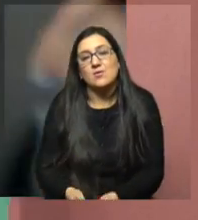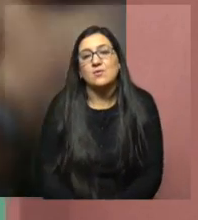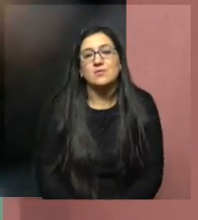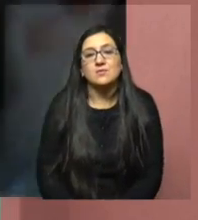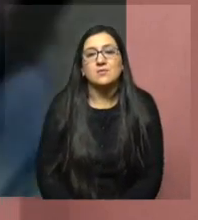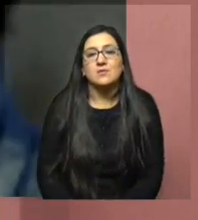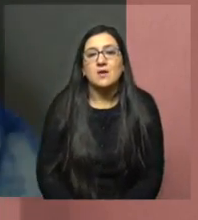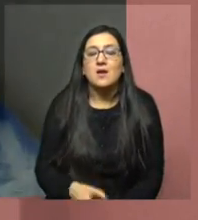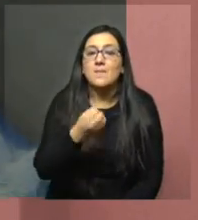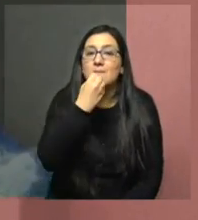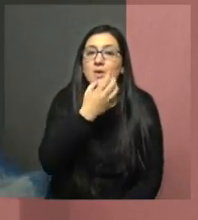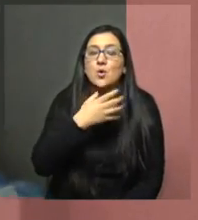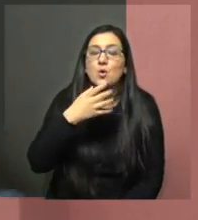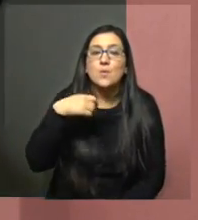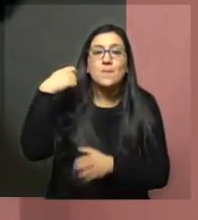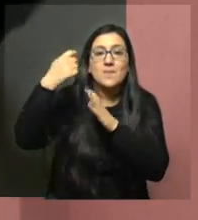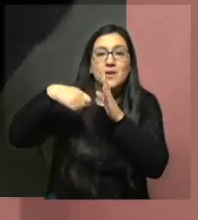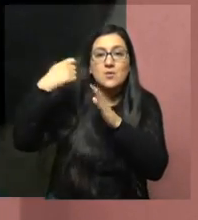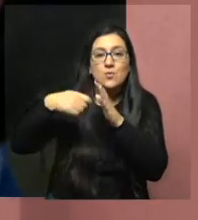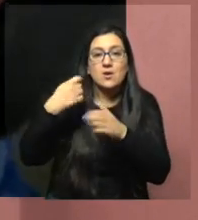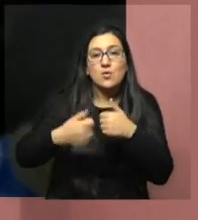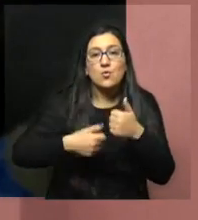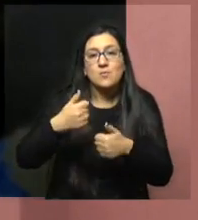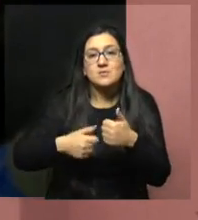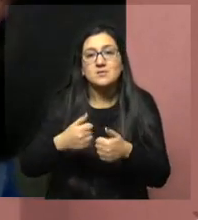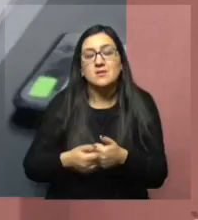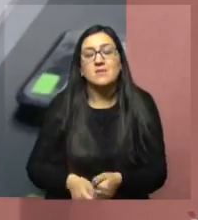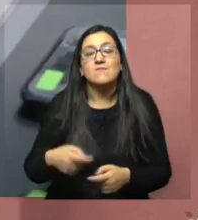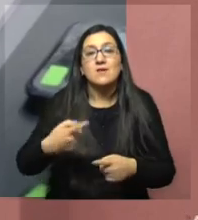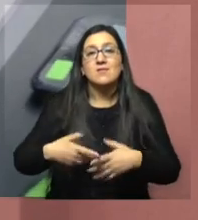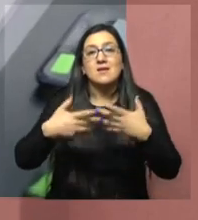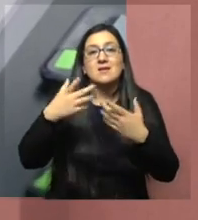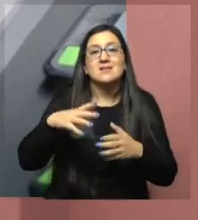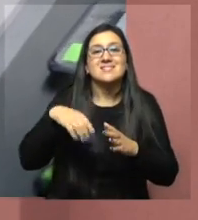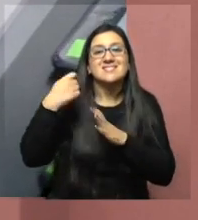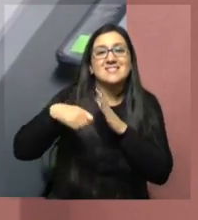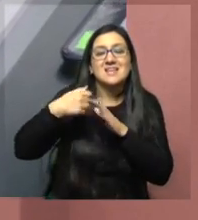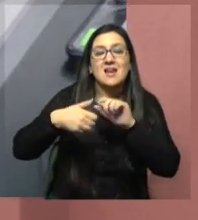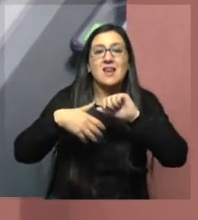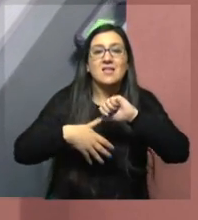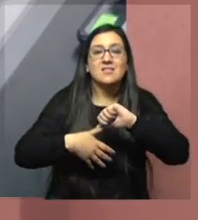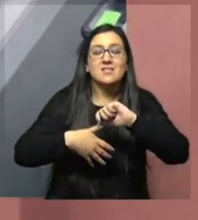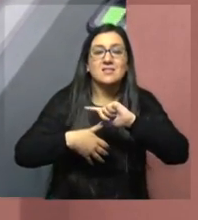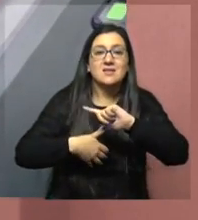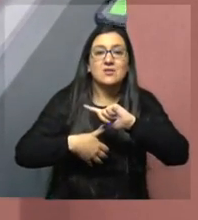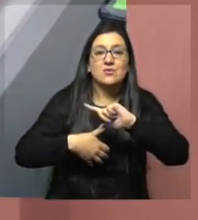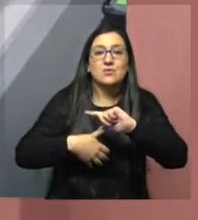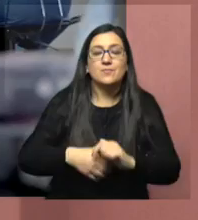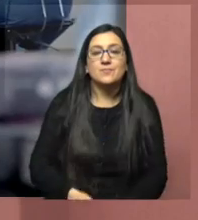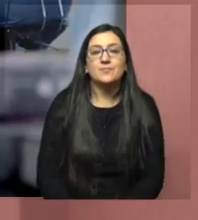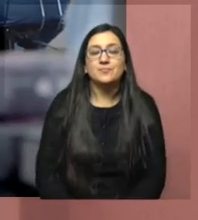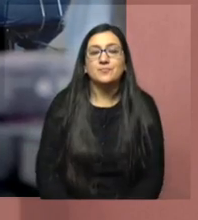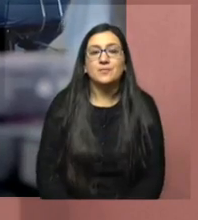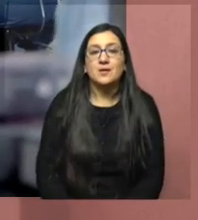digo, a la mejor película en la competencia de largometrajes de ficción del Festival Cine Latino y el primer premio de guionista del Fondo Nacional de las Artes y el